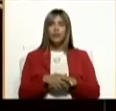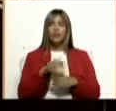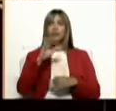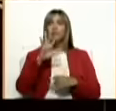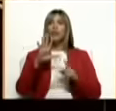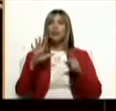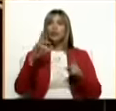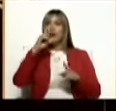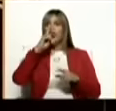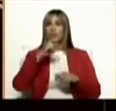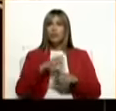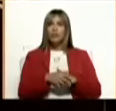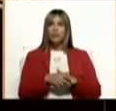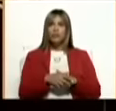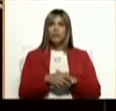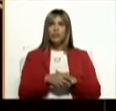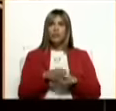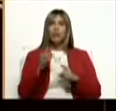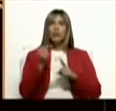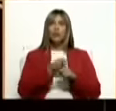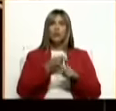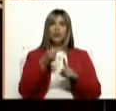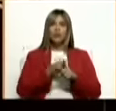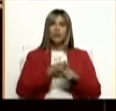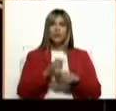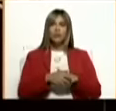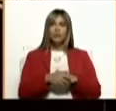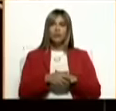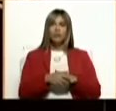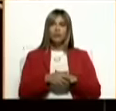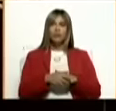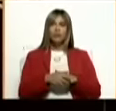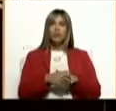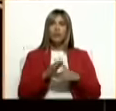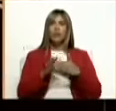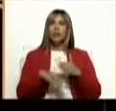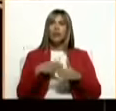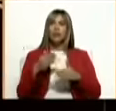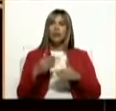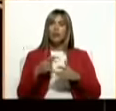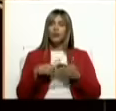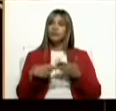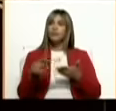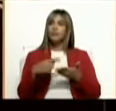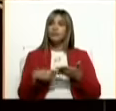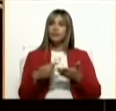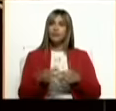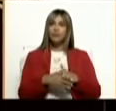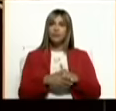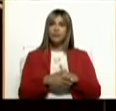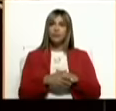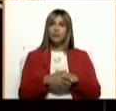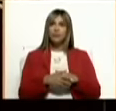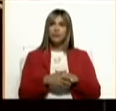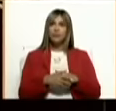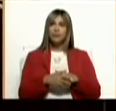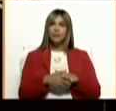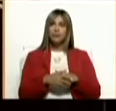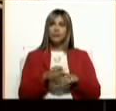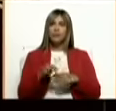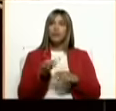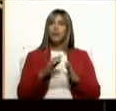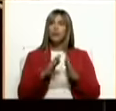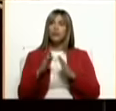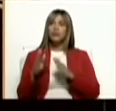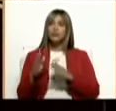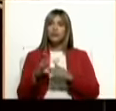56 años luchando después de que se firmara en el marco